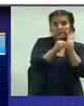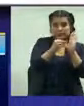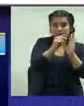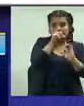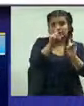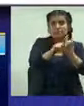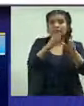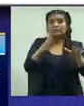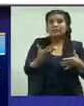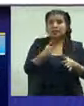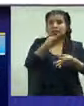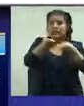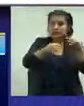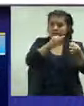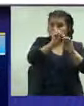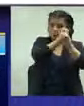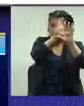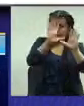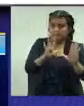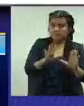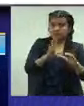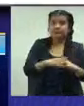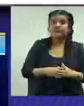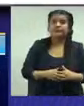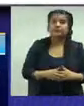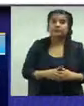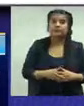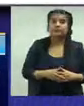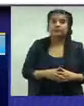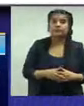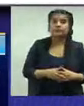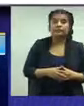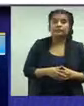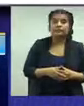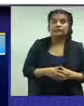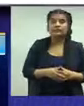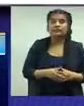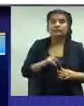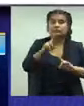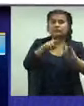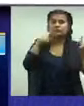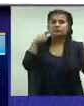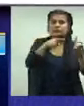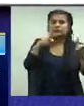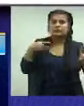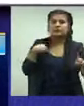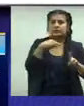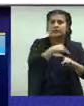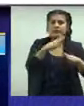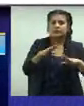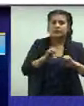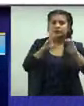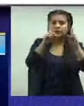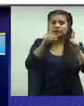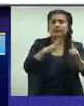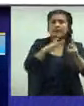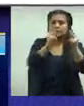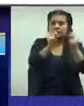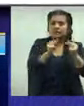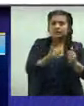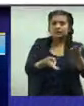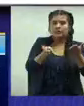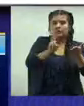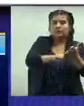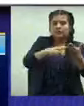que tenemos que aclarar que eso, de alguna manera, el Ministerio de Educación tenía una asignación presupuestaria